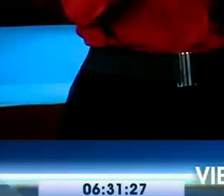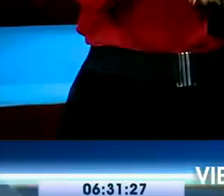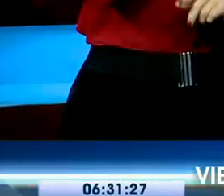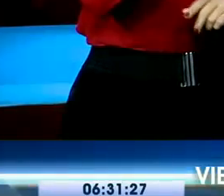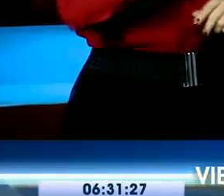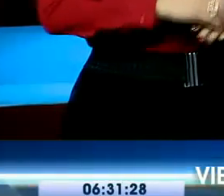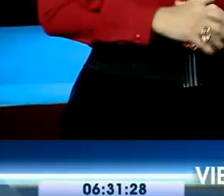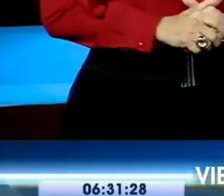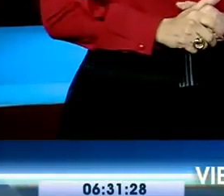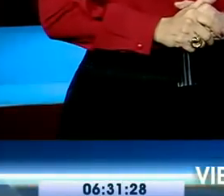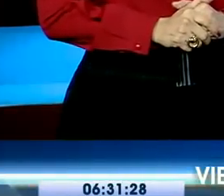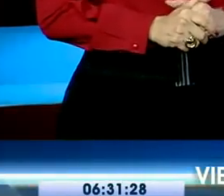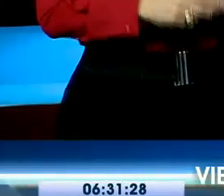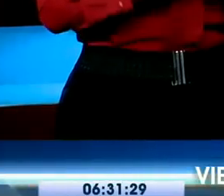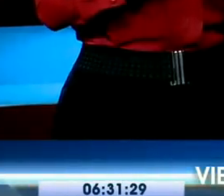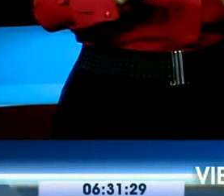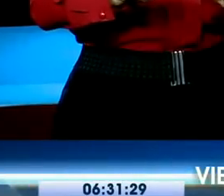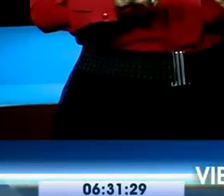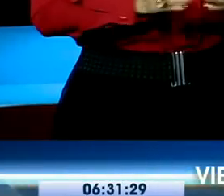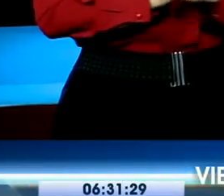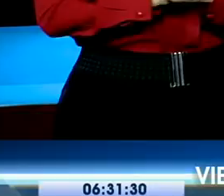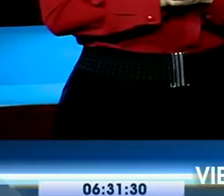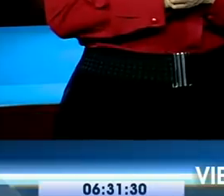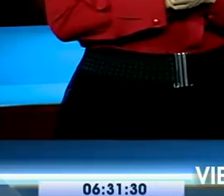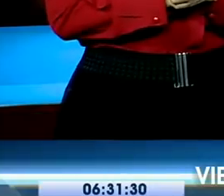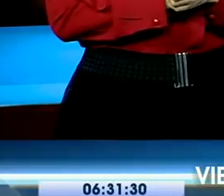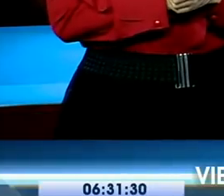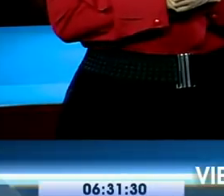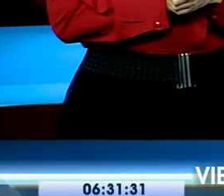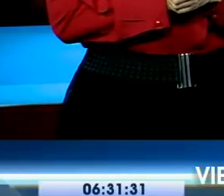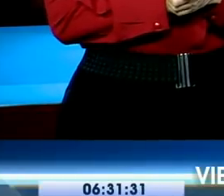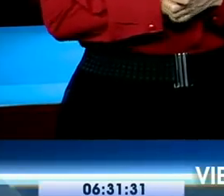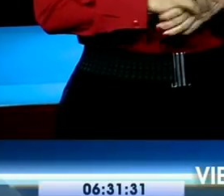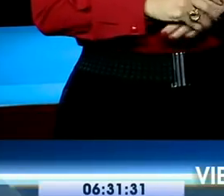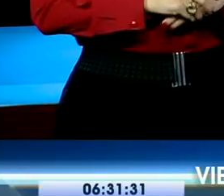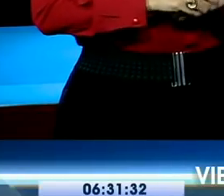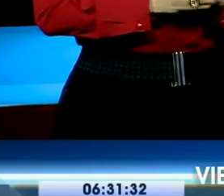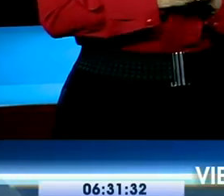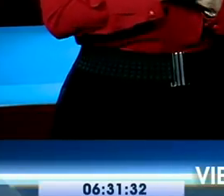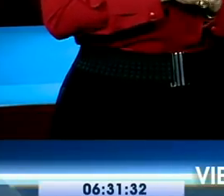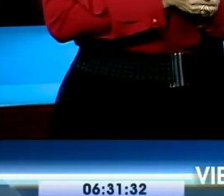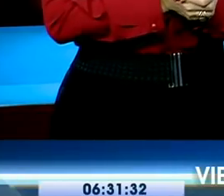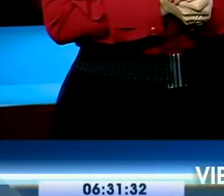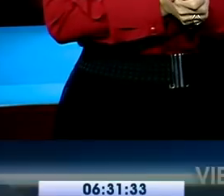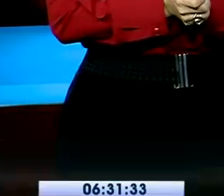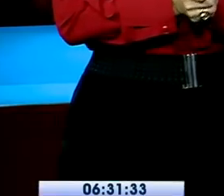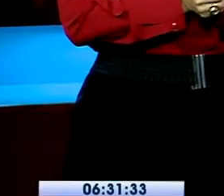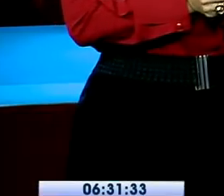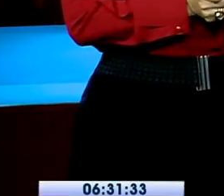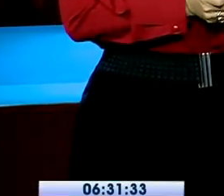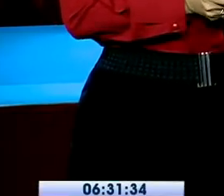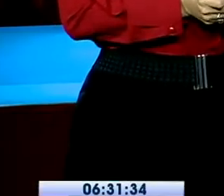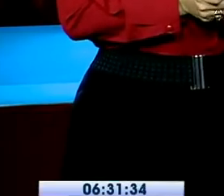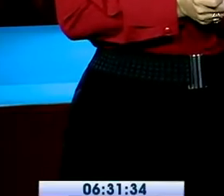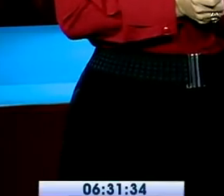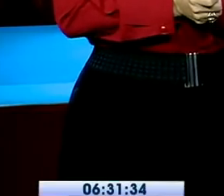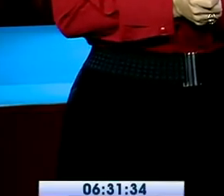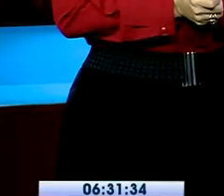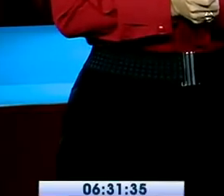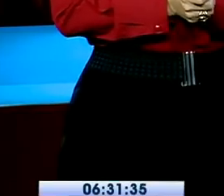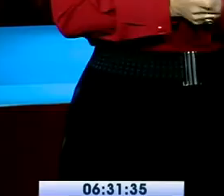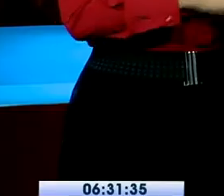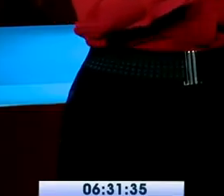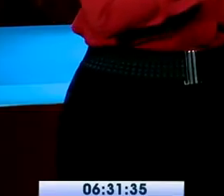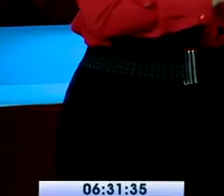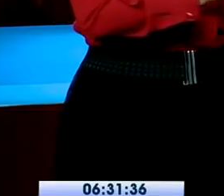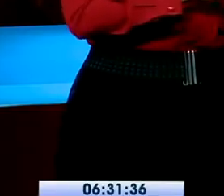ojo, no es que no nos guste compartir con ustedes, nos encanta, pero también nos da sueñito. Oigan, pero lo que sí tenemos también esta mañana no es solamente la alegría